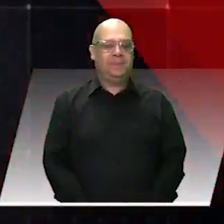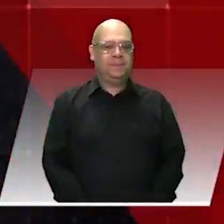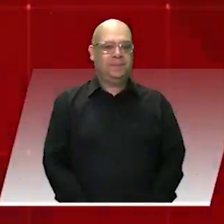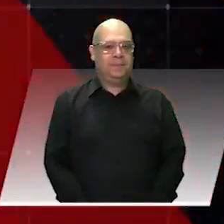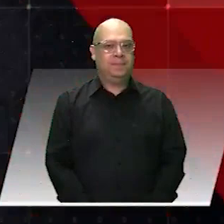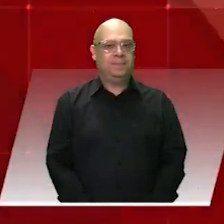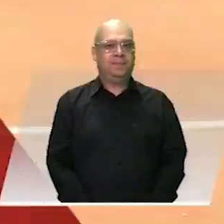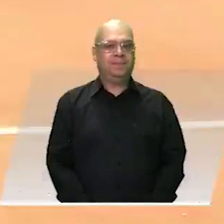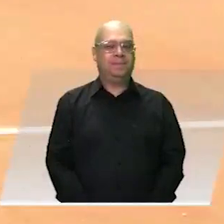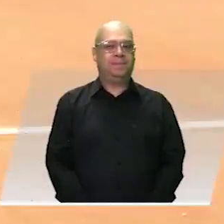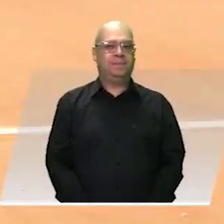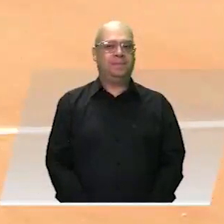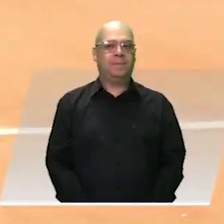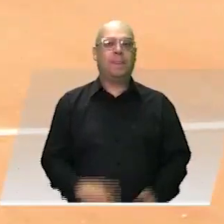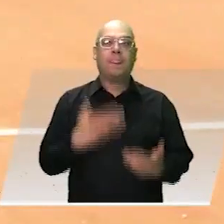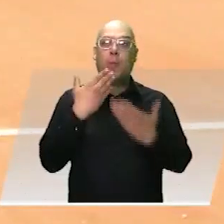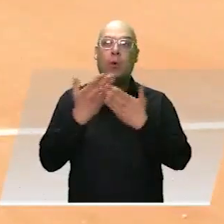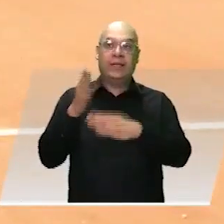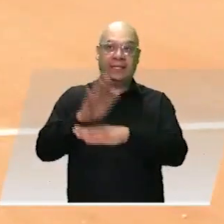Buenas tardes.